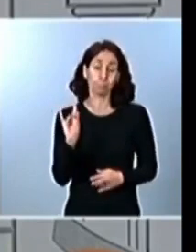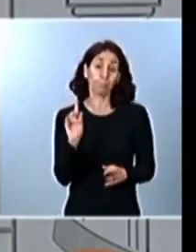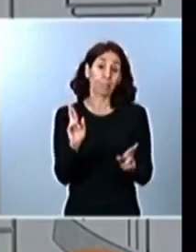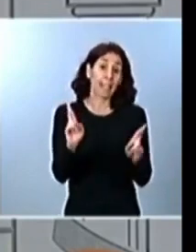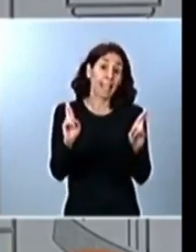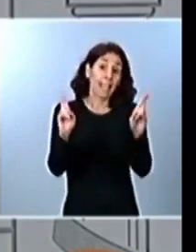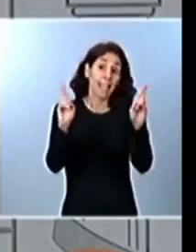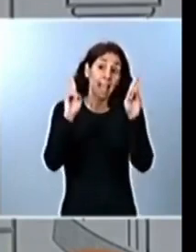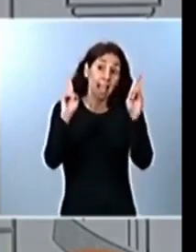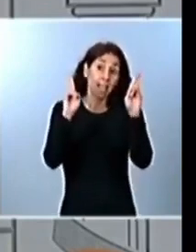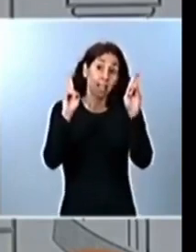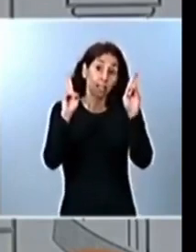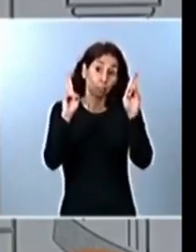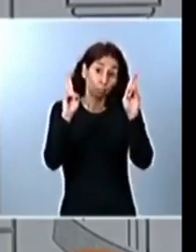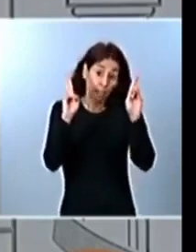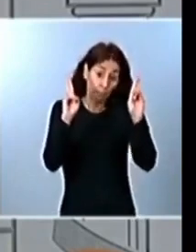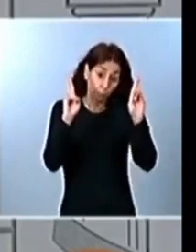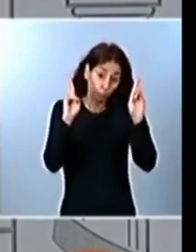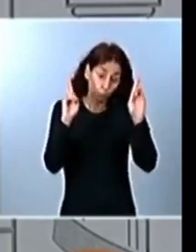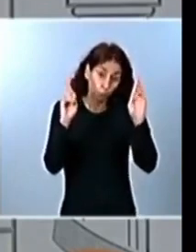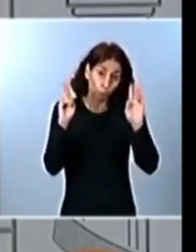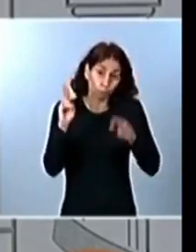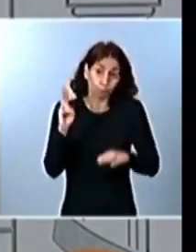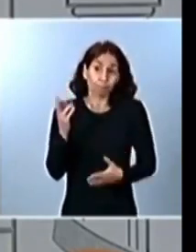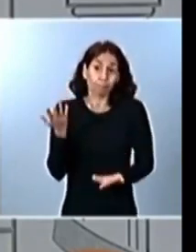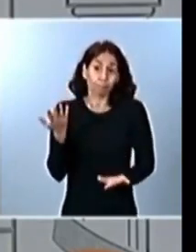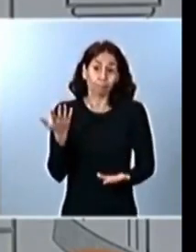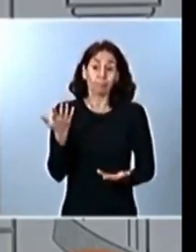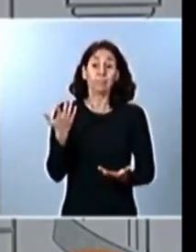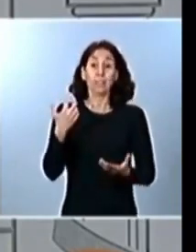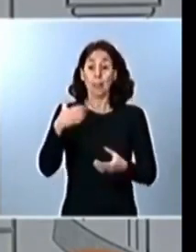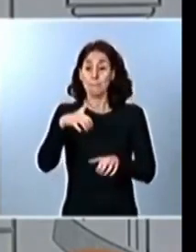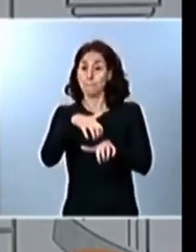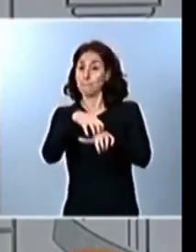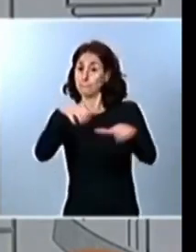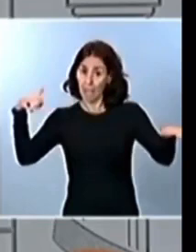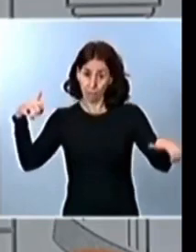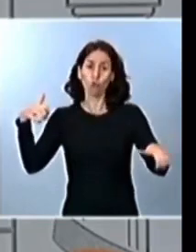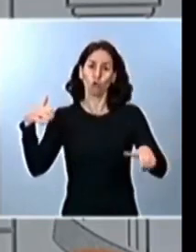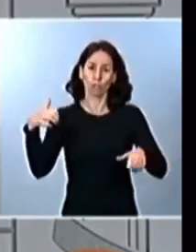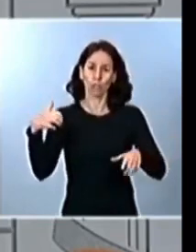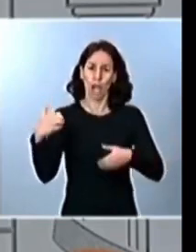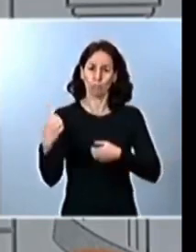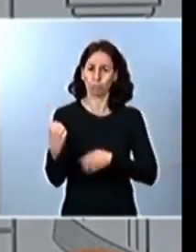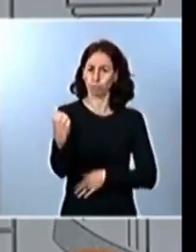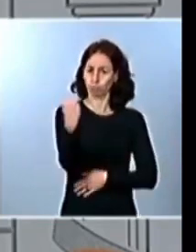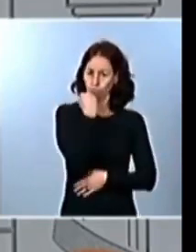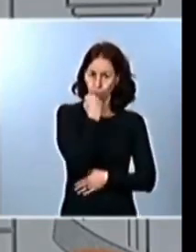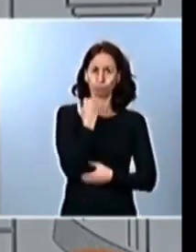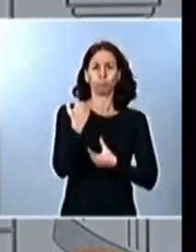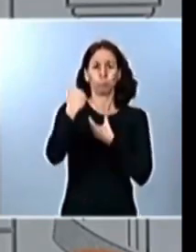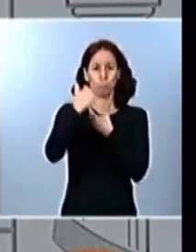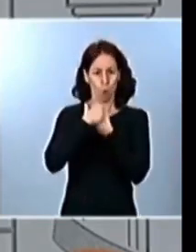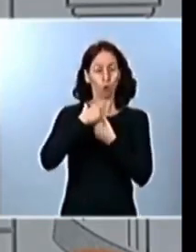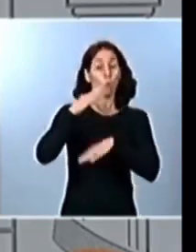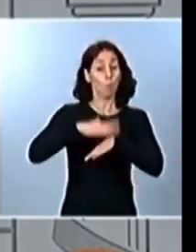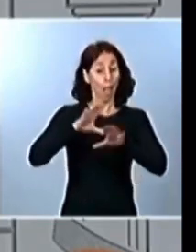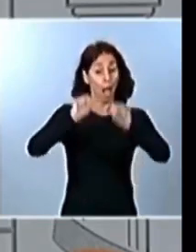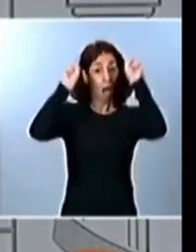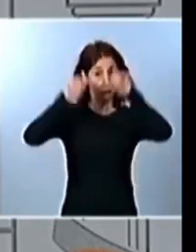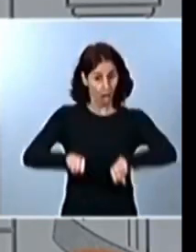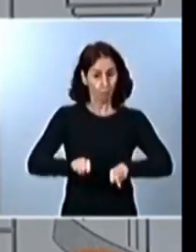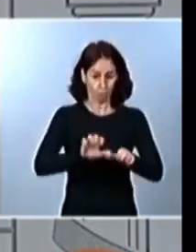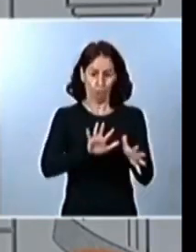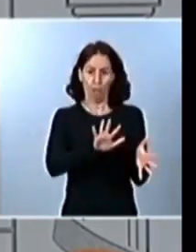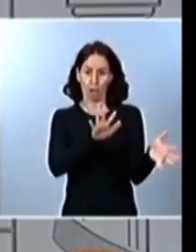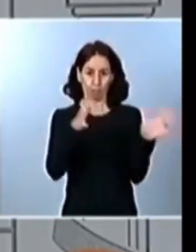con el mayor número de escaños para poder aprobar este estado de alarma tan importante y tan necesario para doblegar esta curva y mantener a raya el